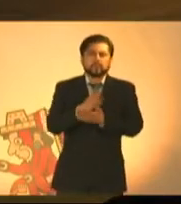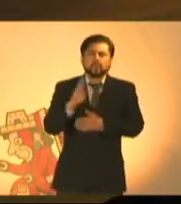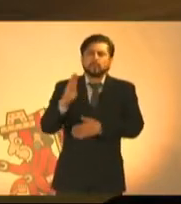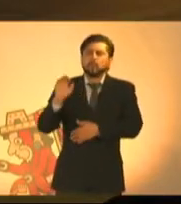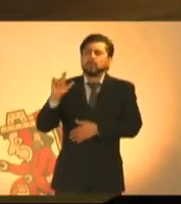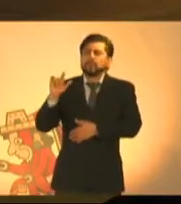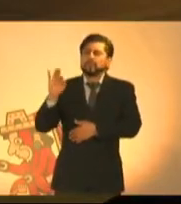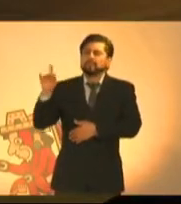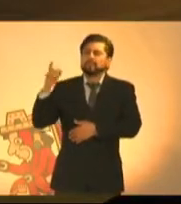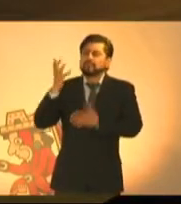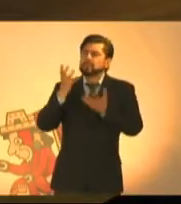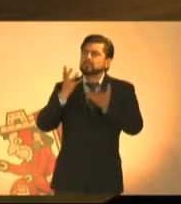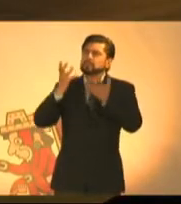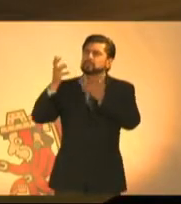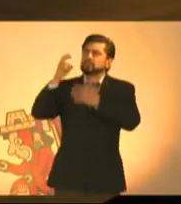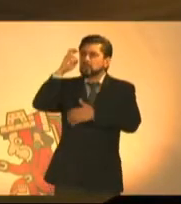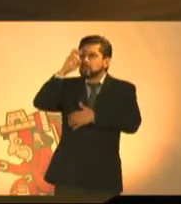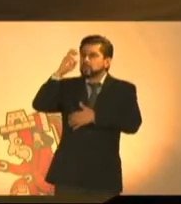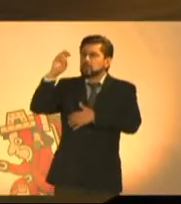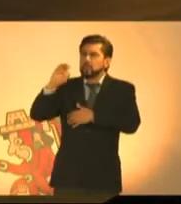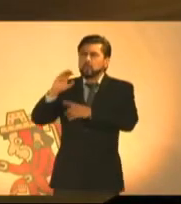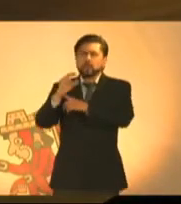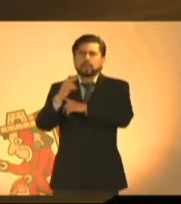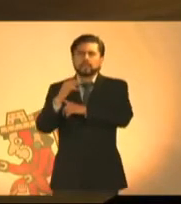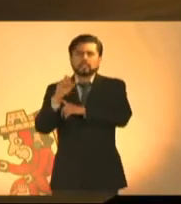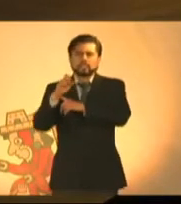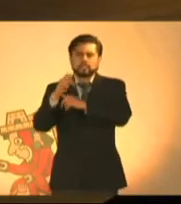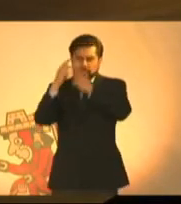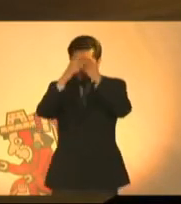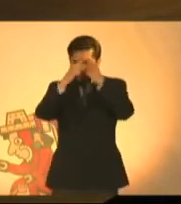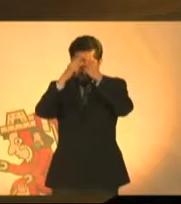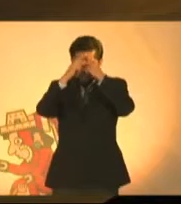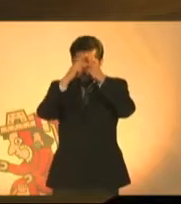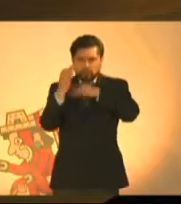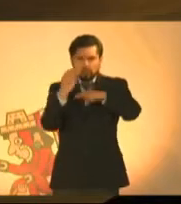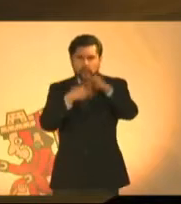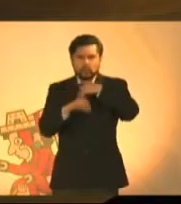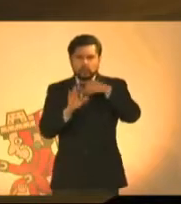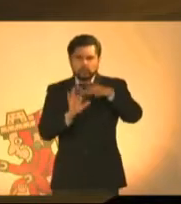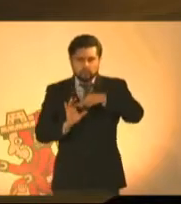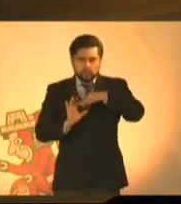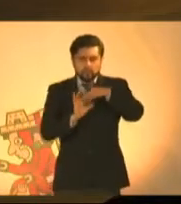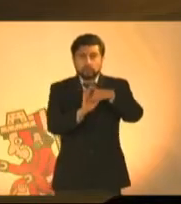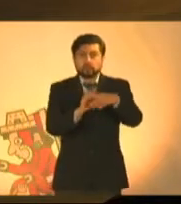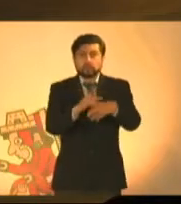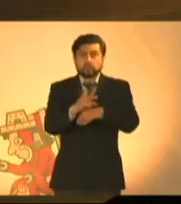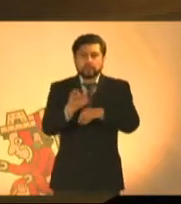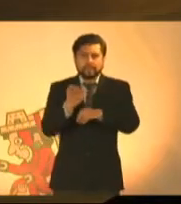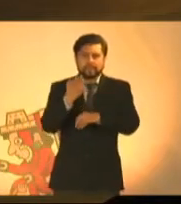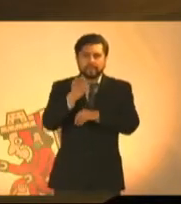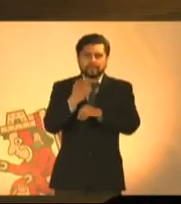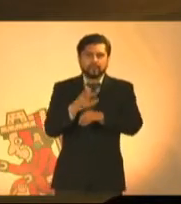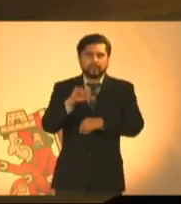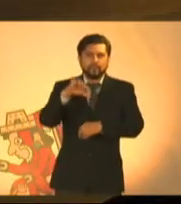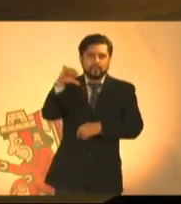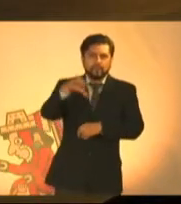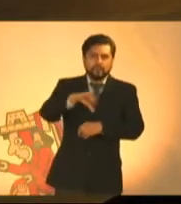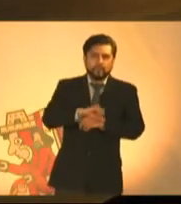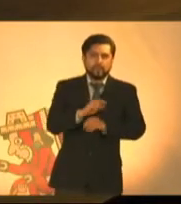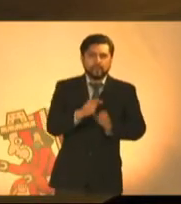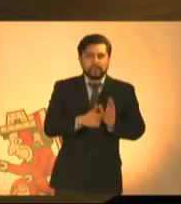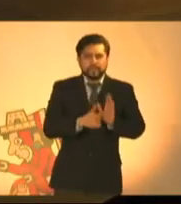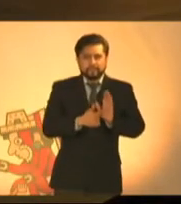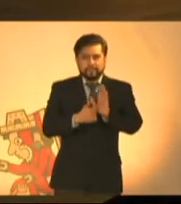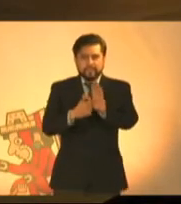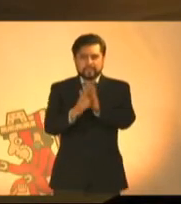lo que se proclamó un solo continente una sola voz ahí porque la presentación hoy de un día de